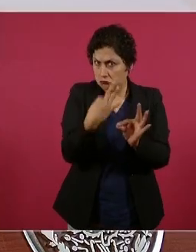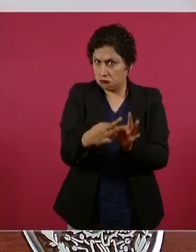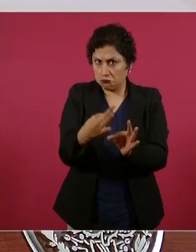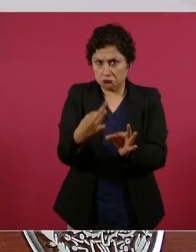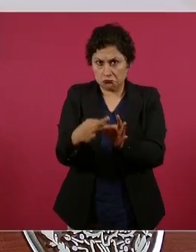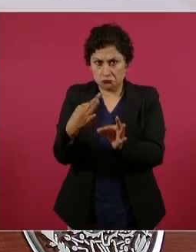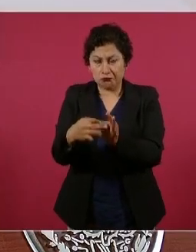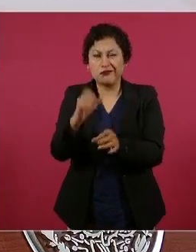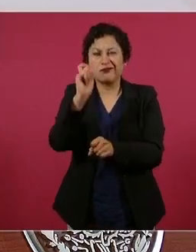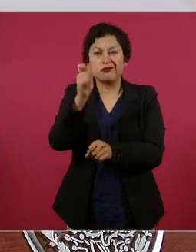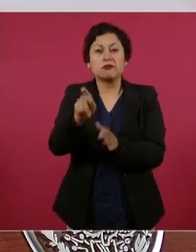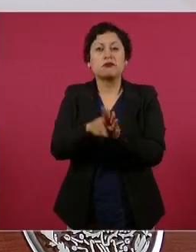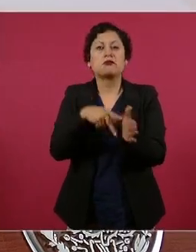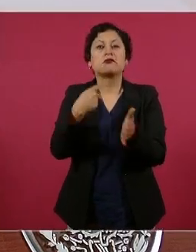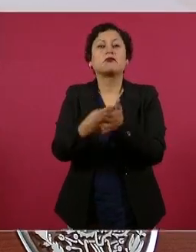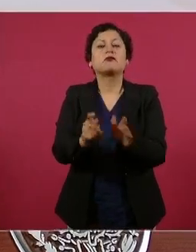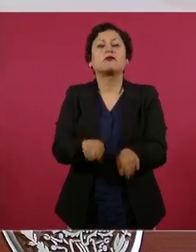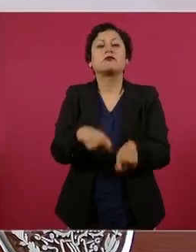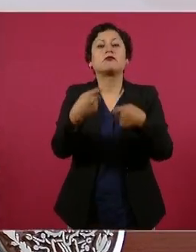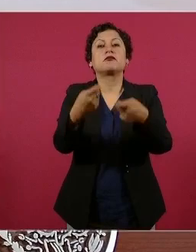se